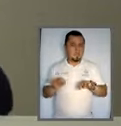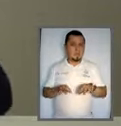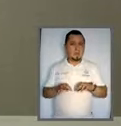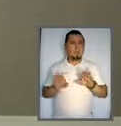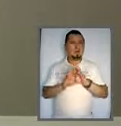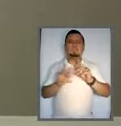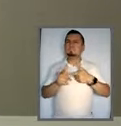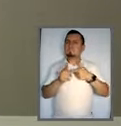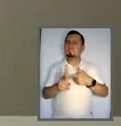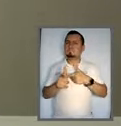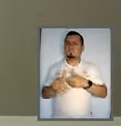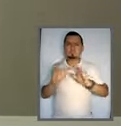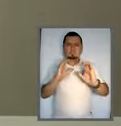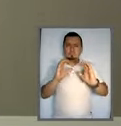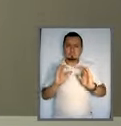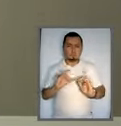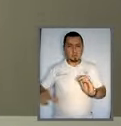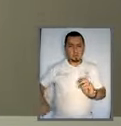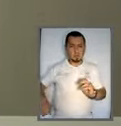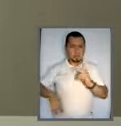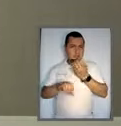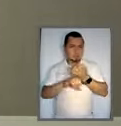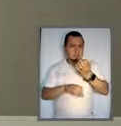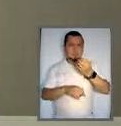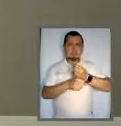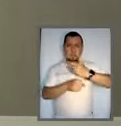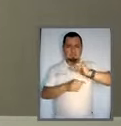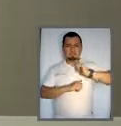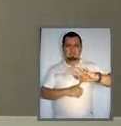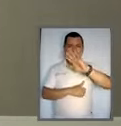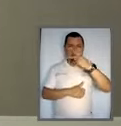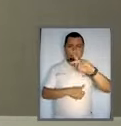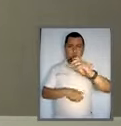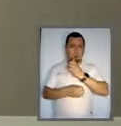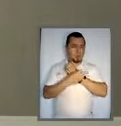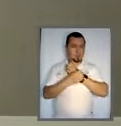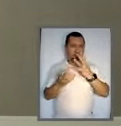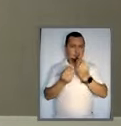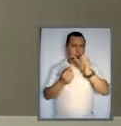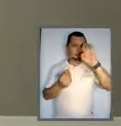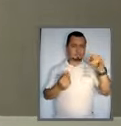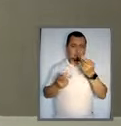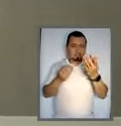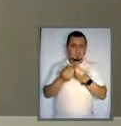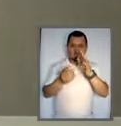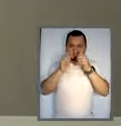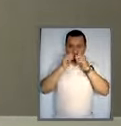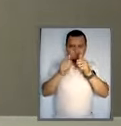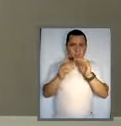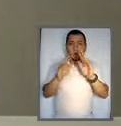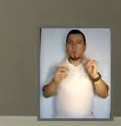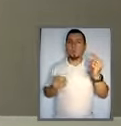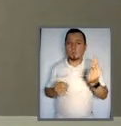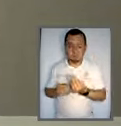seguimos platicando con el gobierno del Estado y particularmente con la Secretaría de Educación, y que es un tema pues que debemos solucionar a la